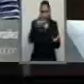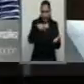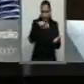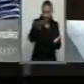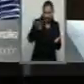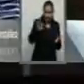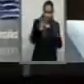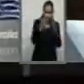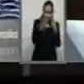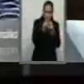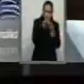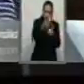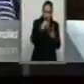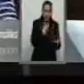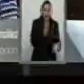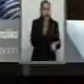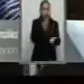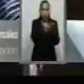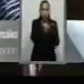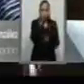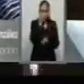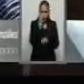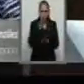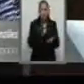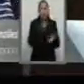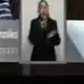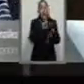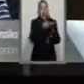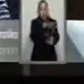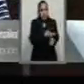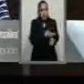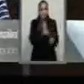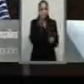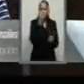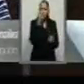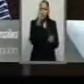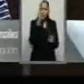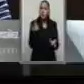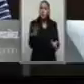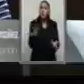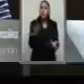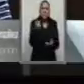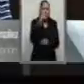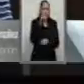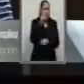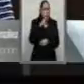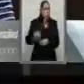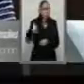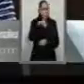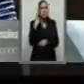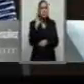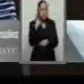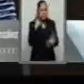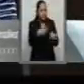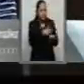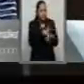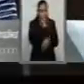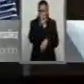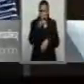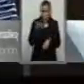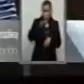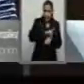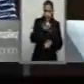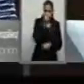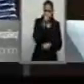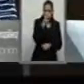término? La política. ¿Qué puede ser que hoy, 9 de diciembre de 2015, esta reforma histórica